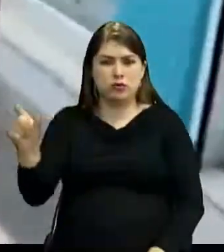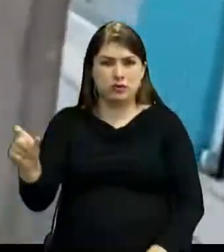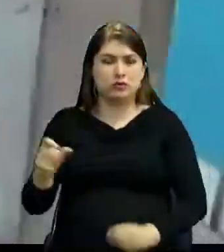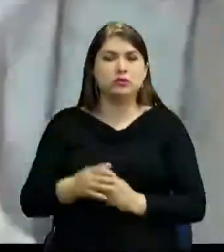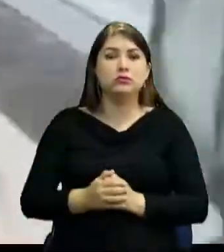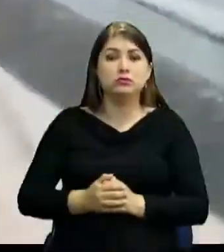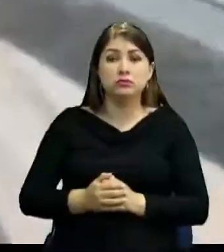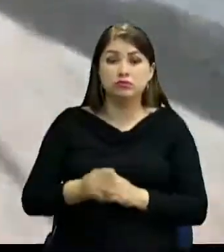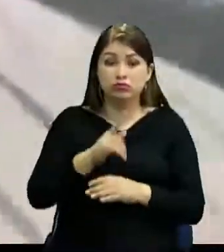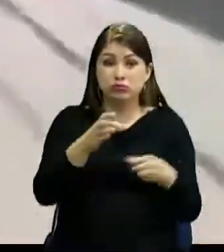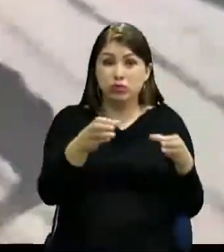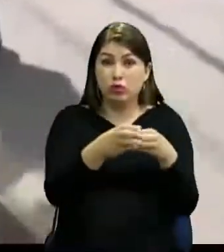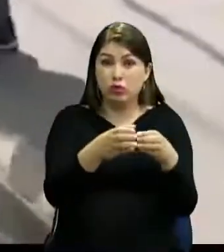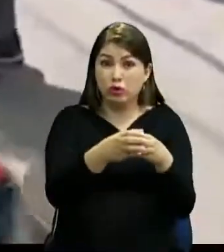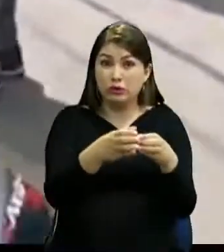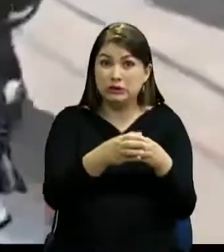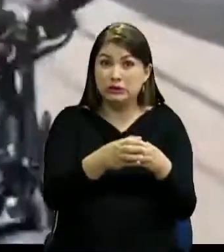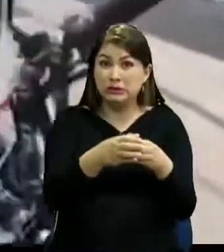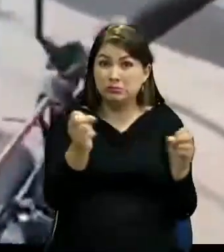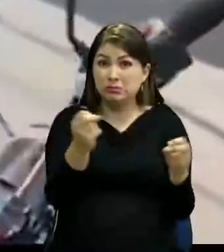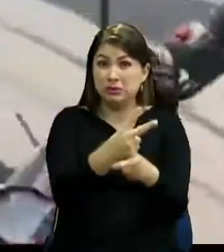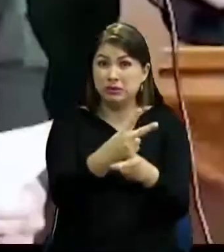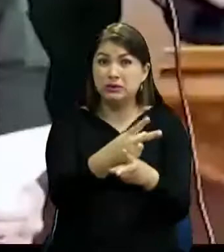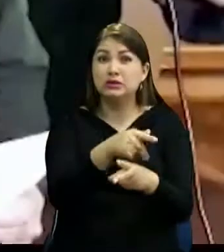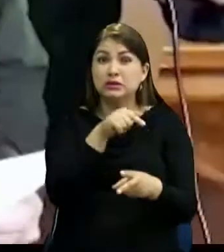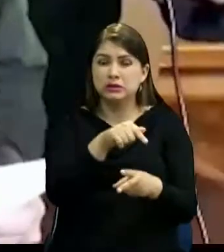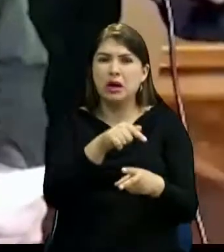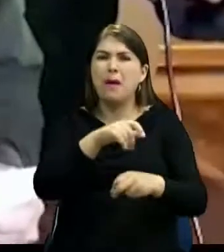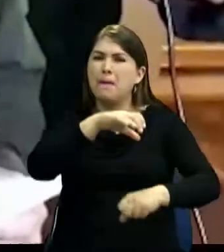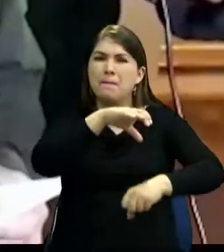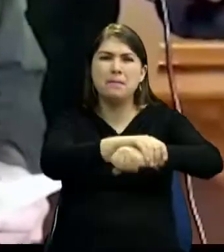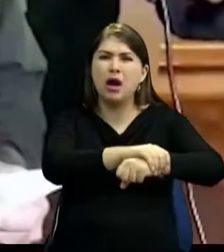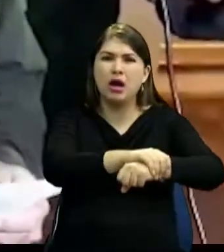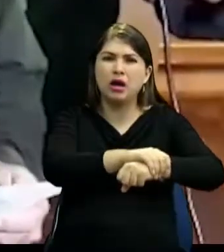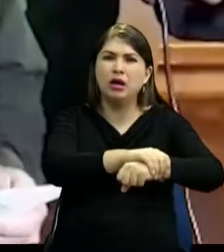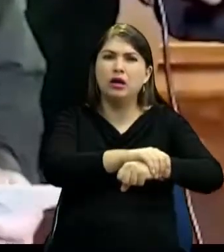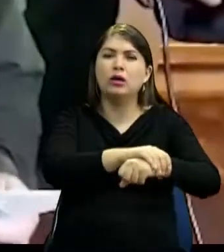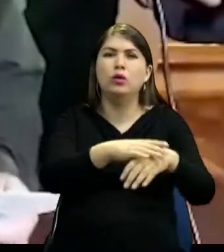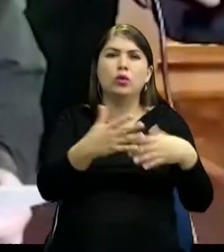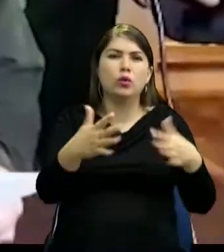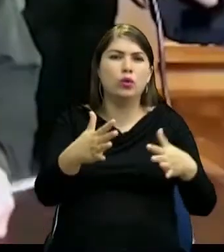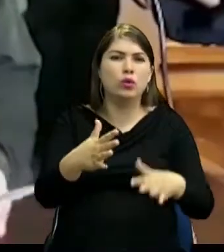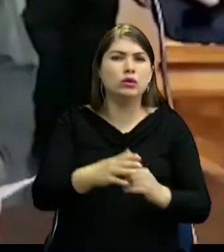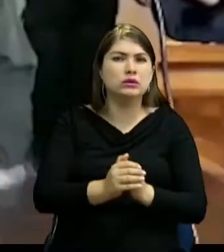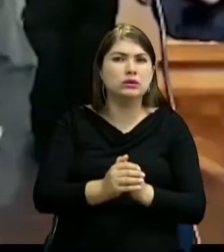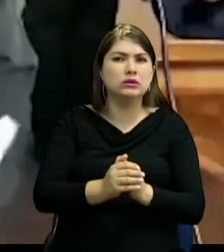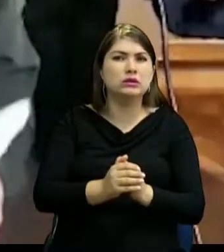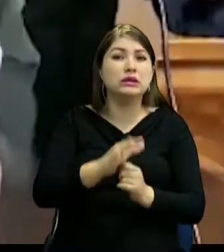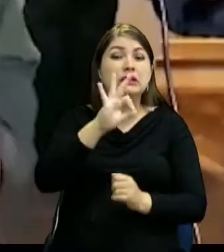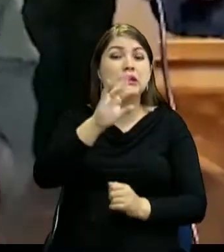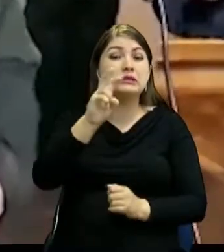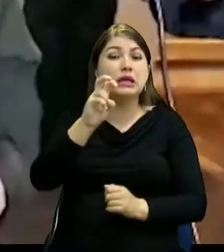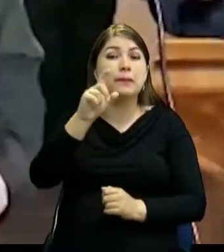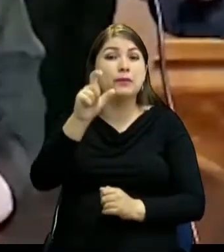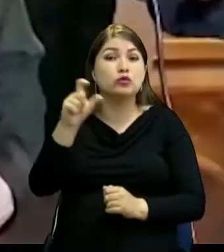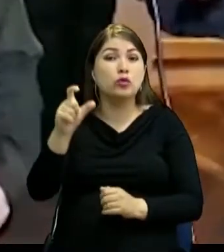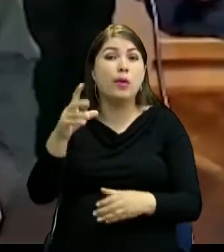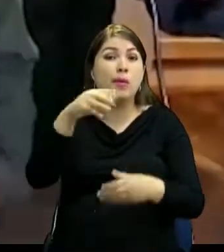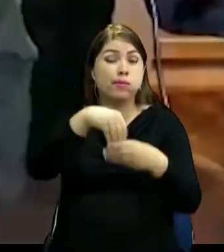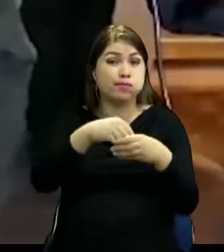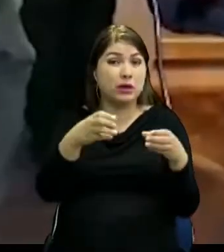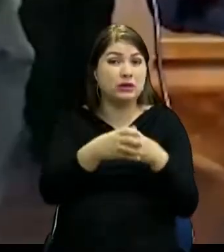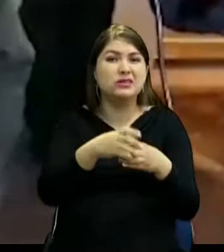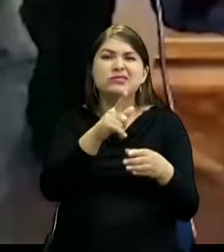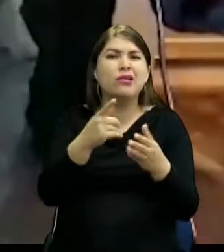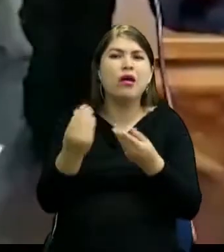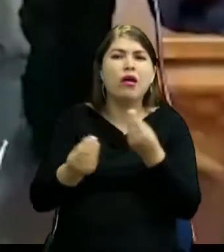Esta organización criminal se les ha capturado algo más de 37 integrantes.